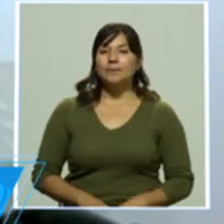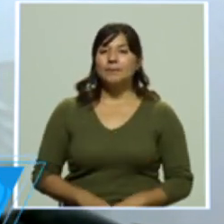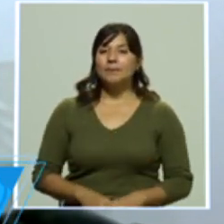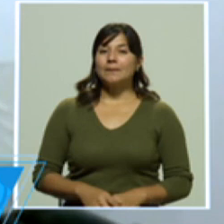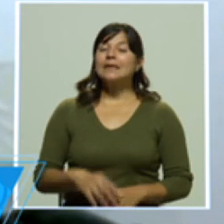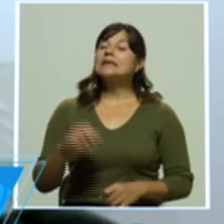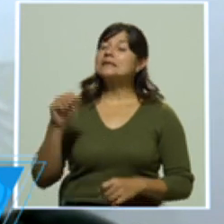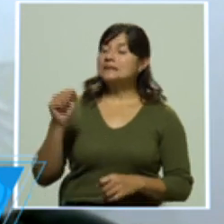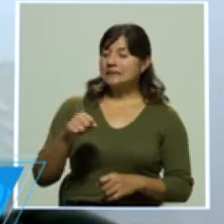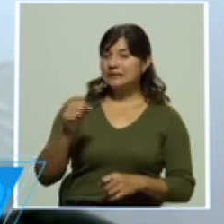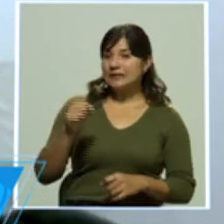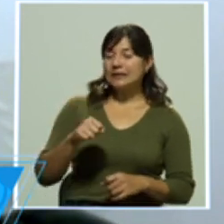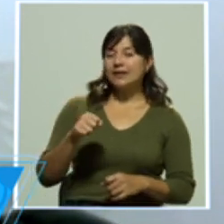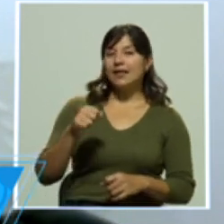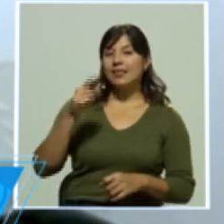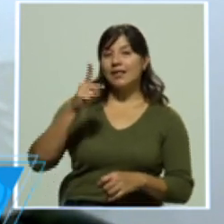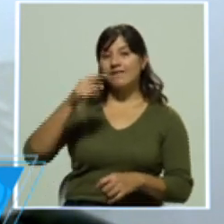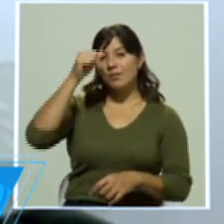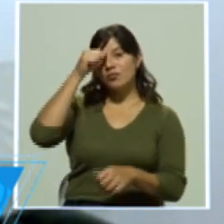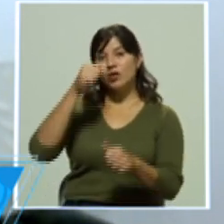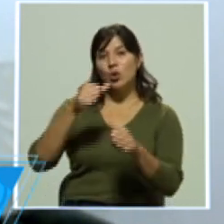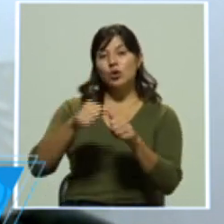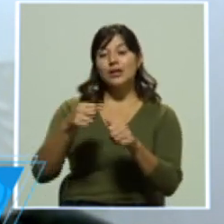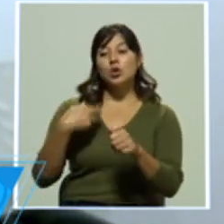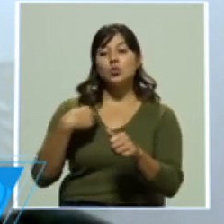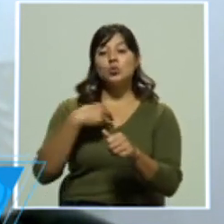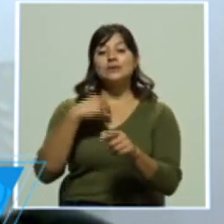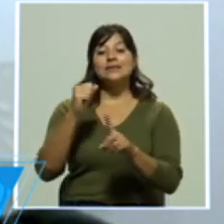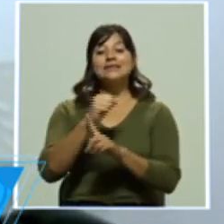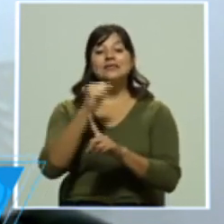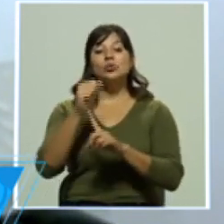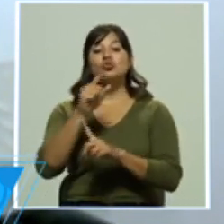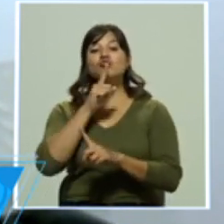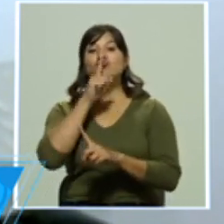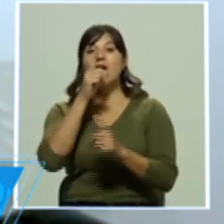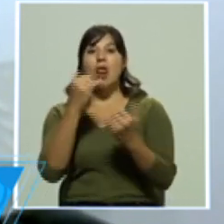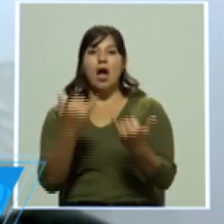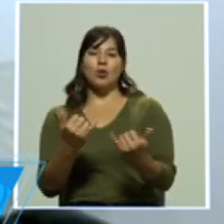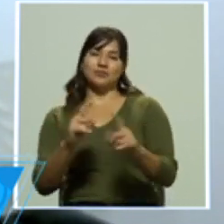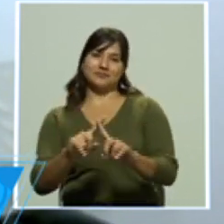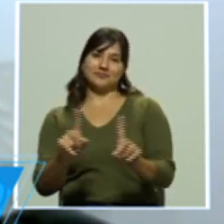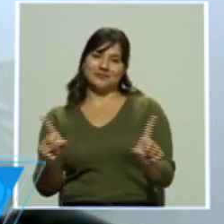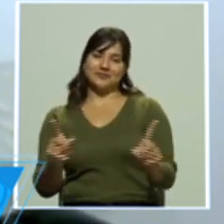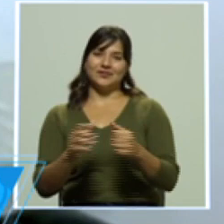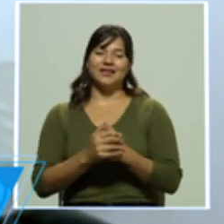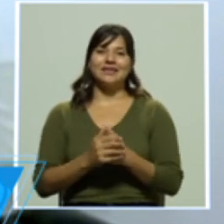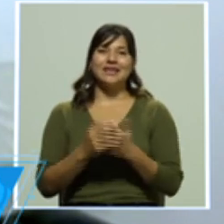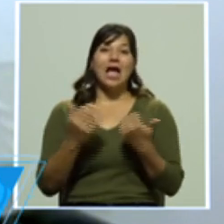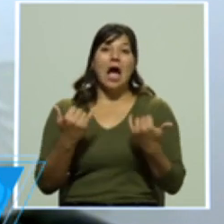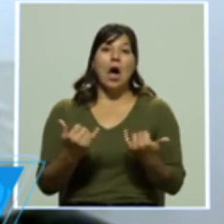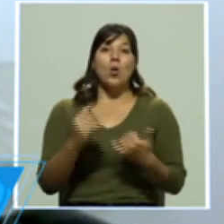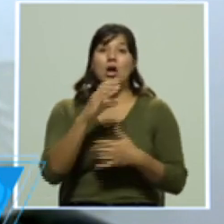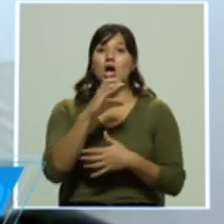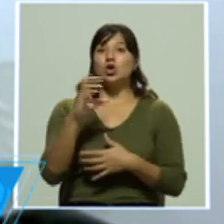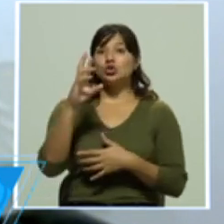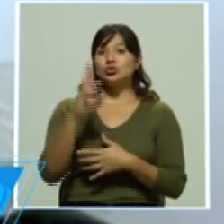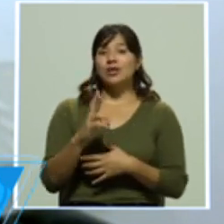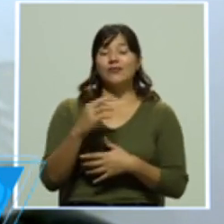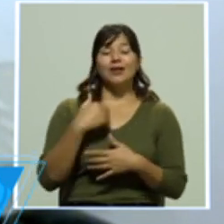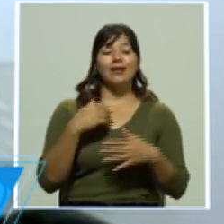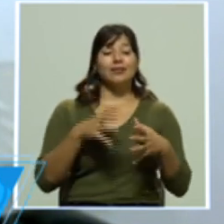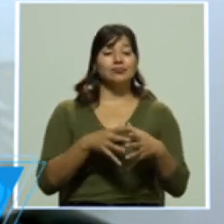Sí hay que tomar en consideración que nuestra realidad hoy en día es muy distinta. Hoy en día contamos con un país donde el desempleo supera